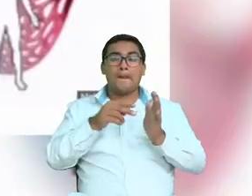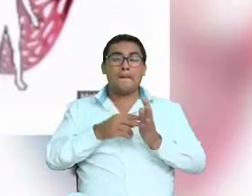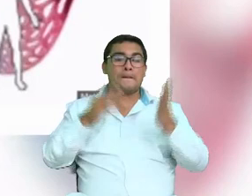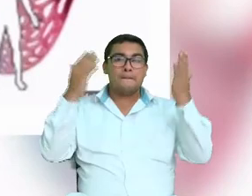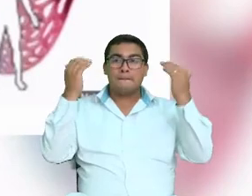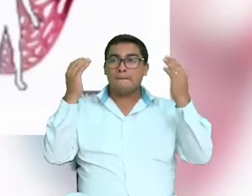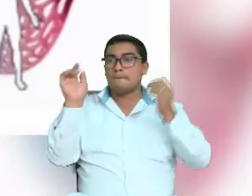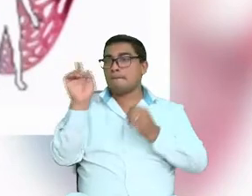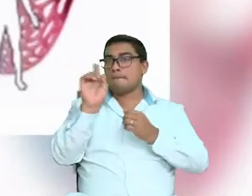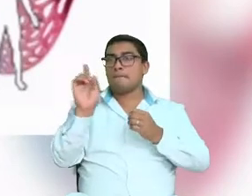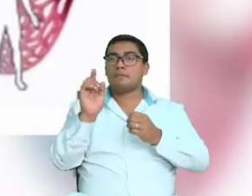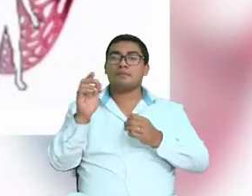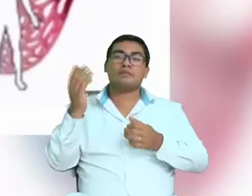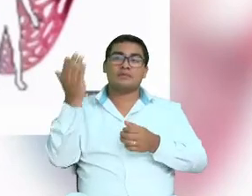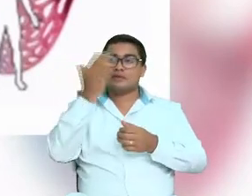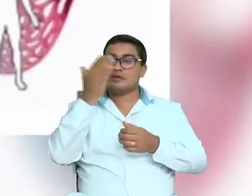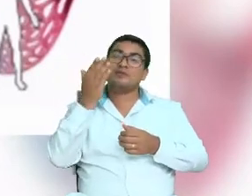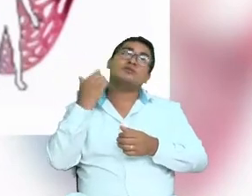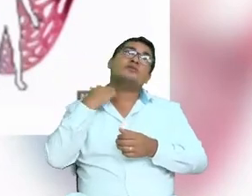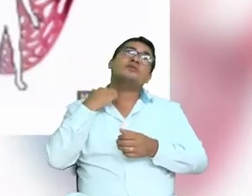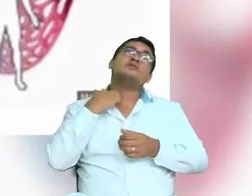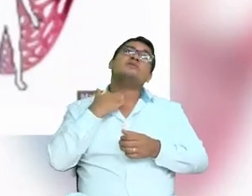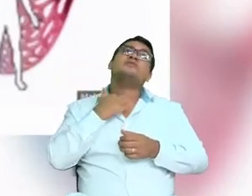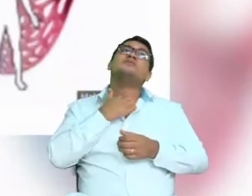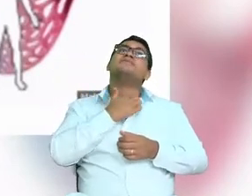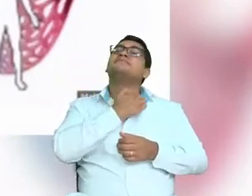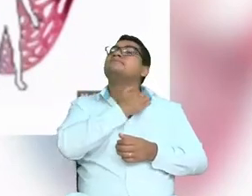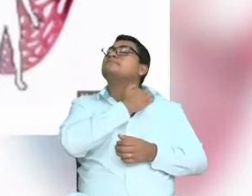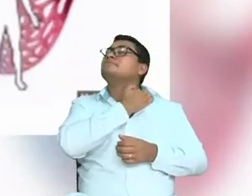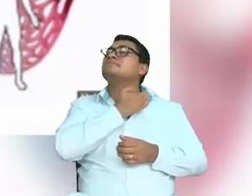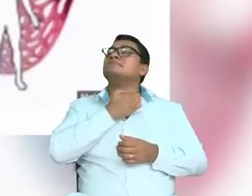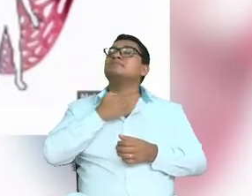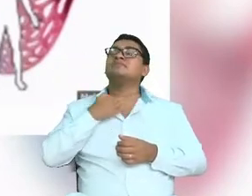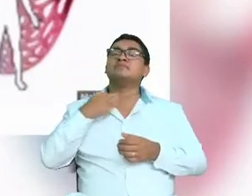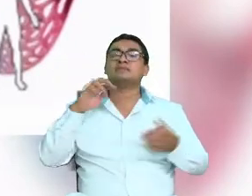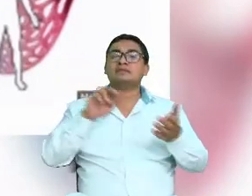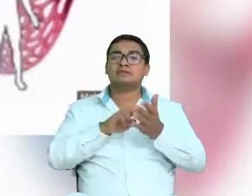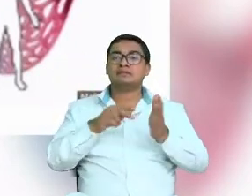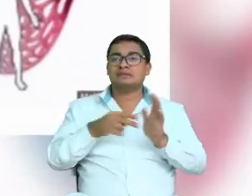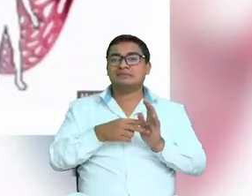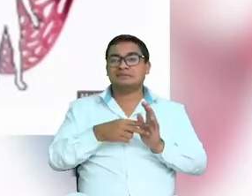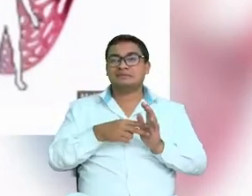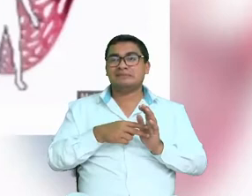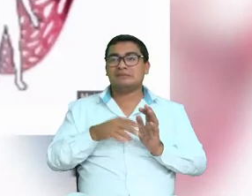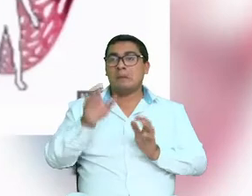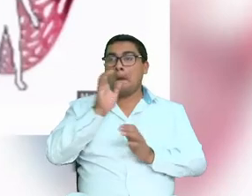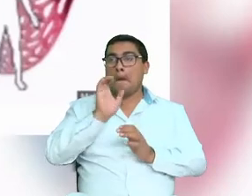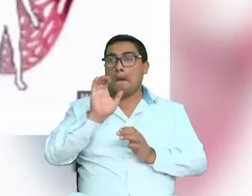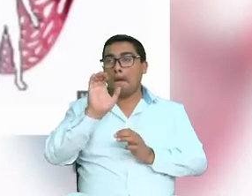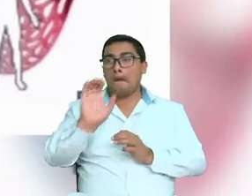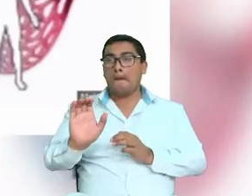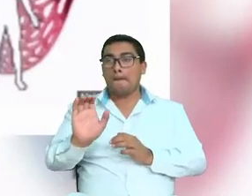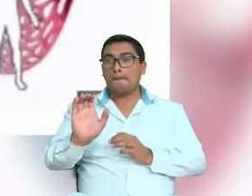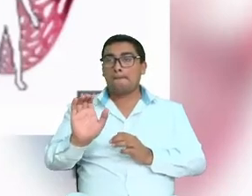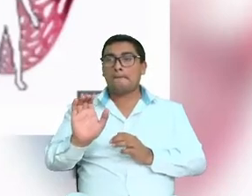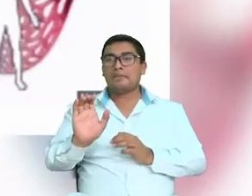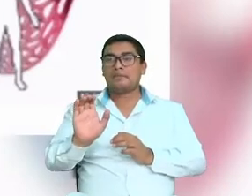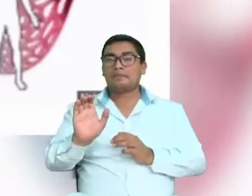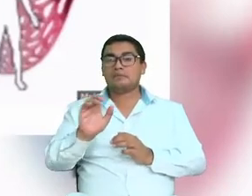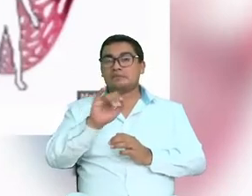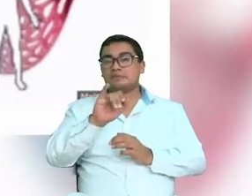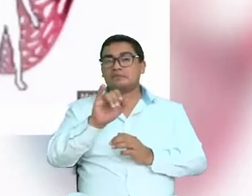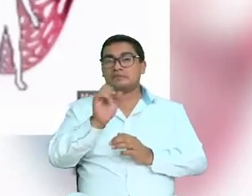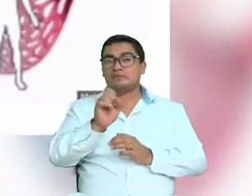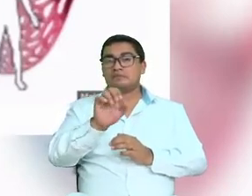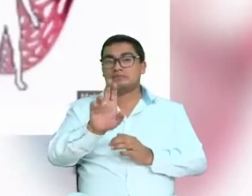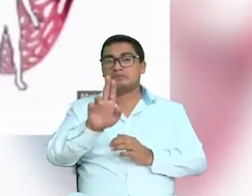se refriega. Se mira aquí negro, ¿no? Eso es una señal de que el niño tiene resistencia a la insulina y que puede en